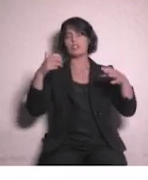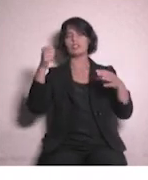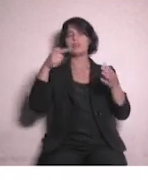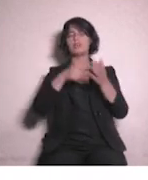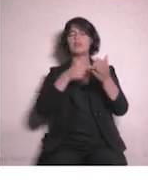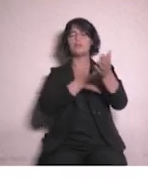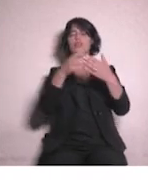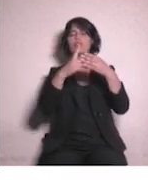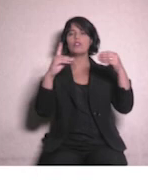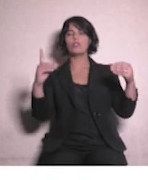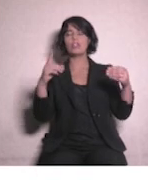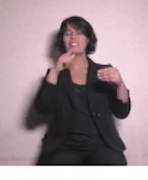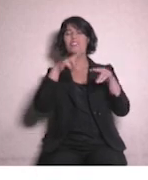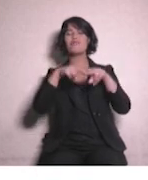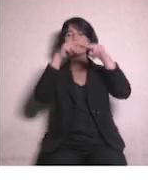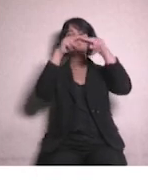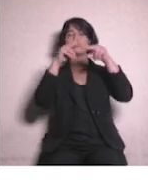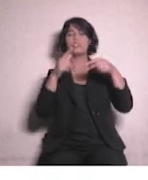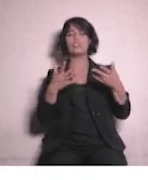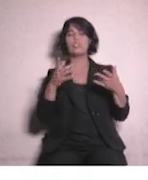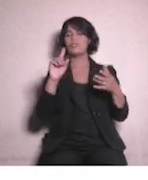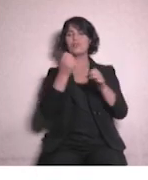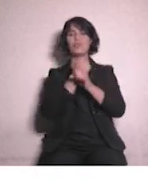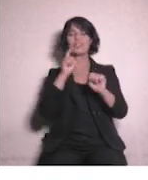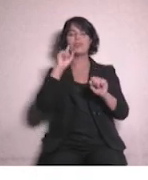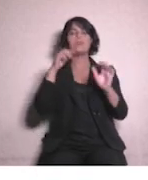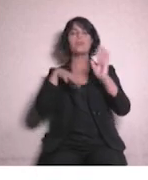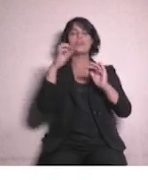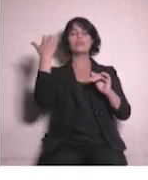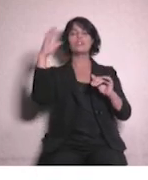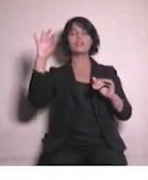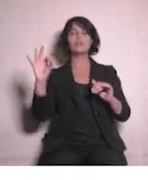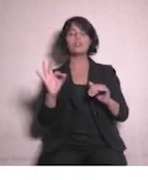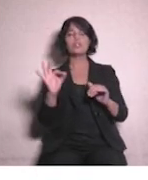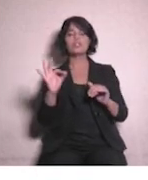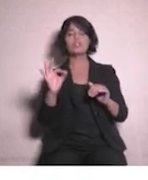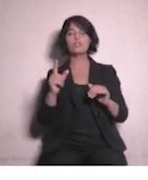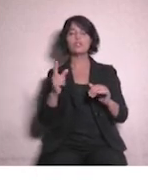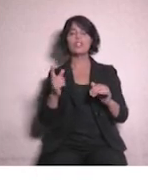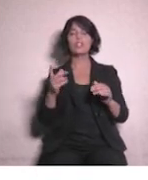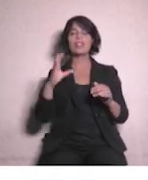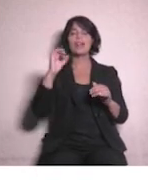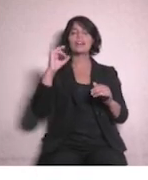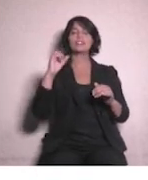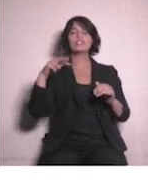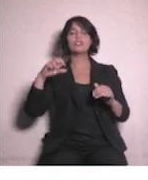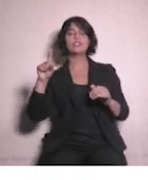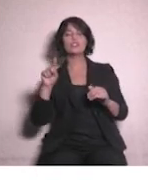dólares. Este fondo no puede tener más allá de un 5% en acciones.